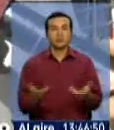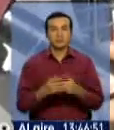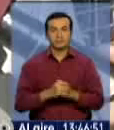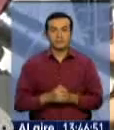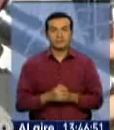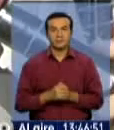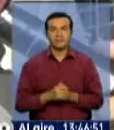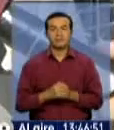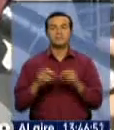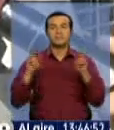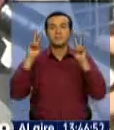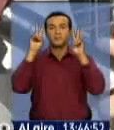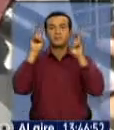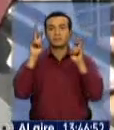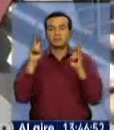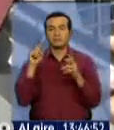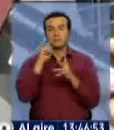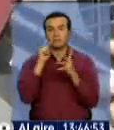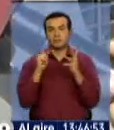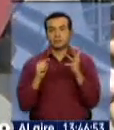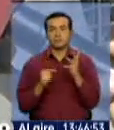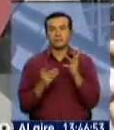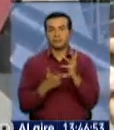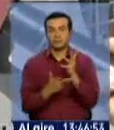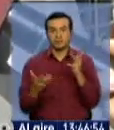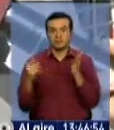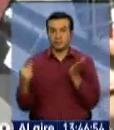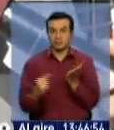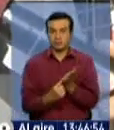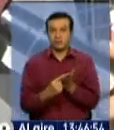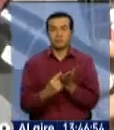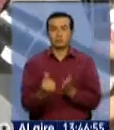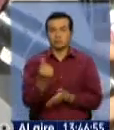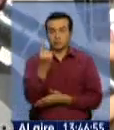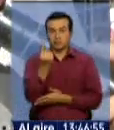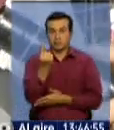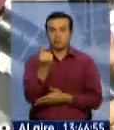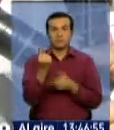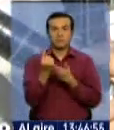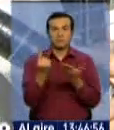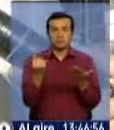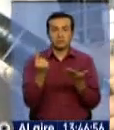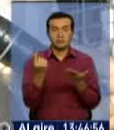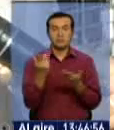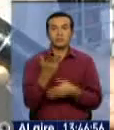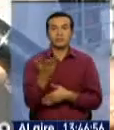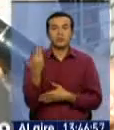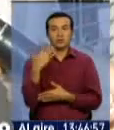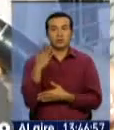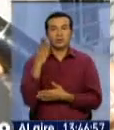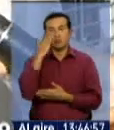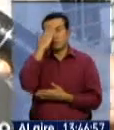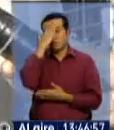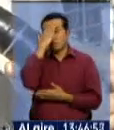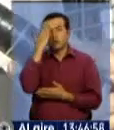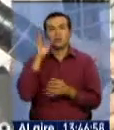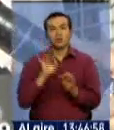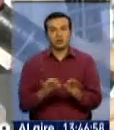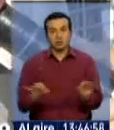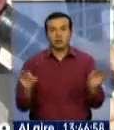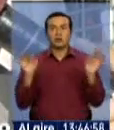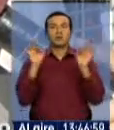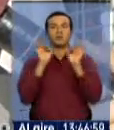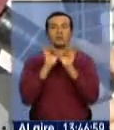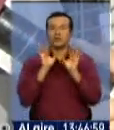los aspectos que contiene ese pendrive, que de acuerdo a las circunstancias puede ser un elemento